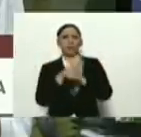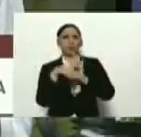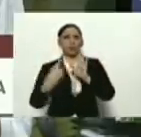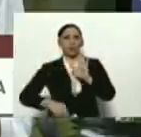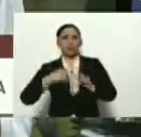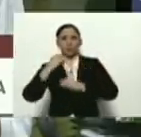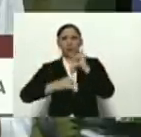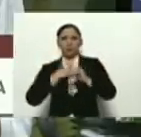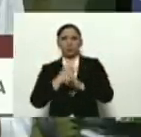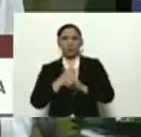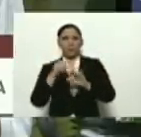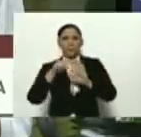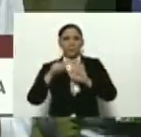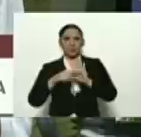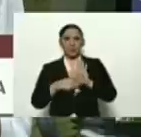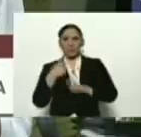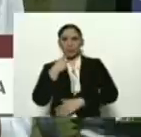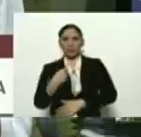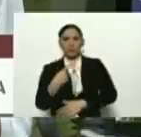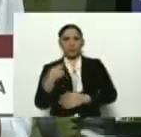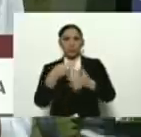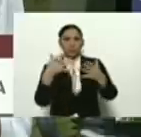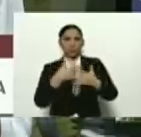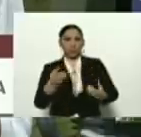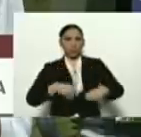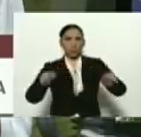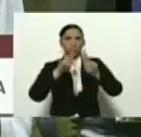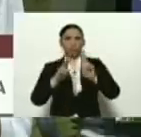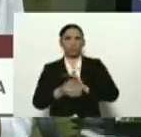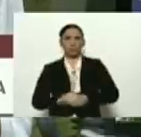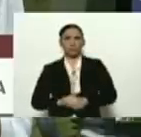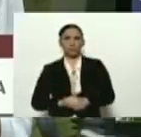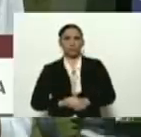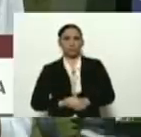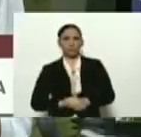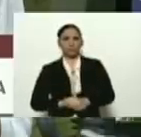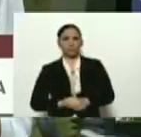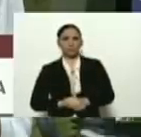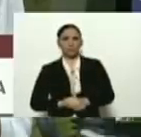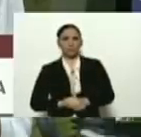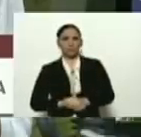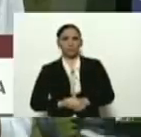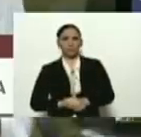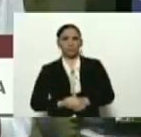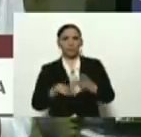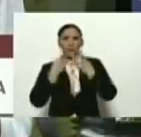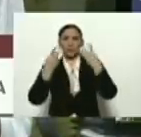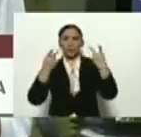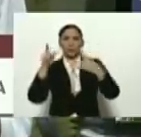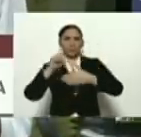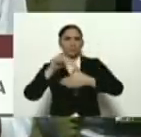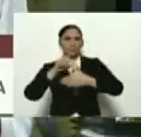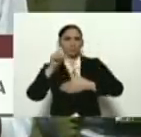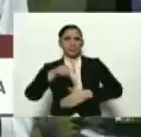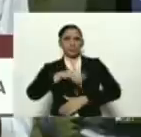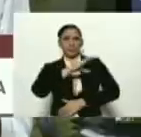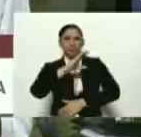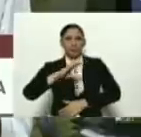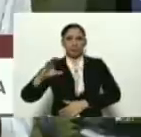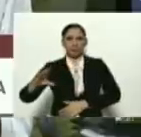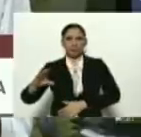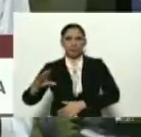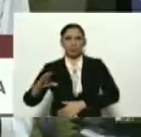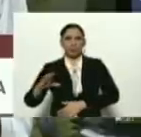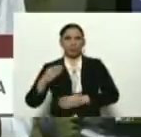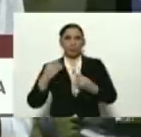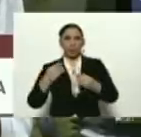internacional consagrados en la Carta de las Naciones Unidas y de los postulados de la Proclama de América Latina y el Caribe como